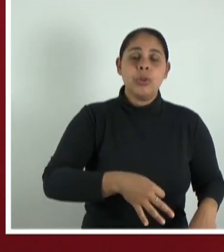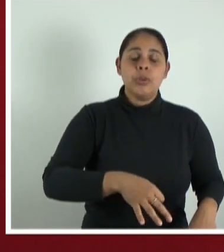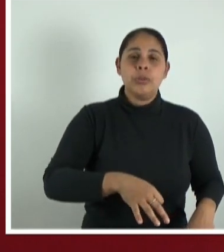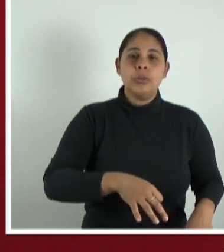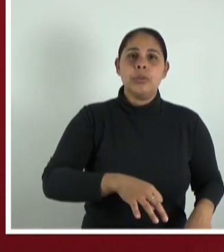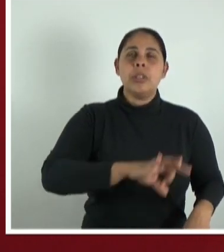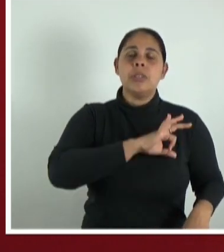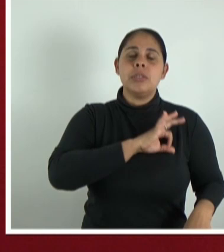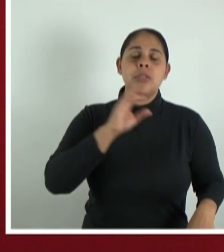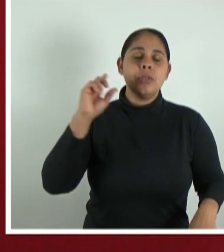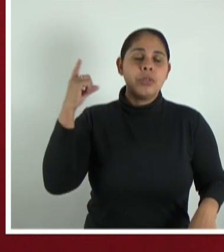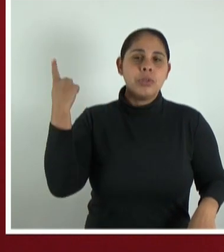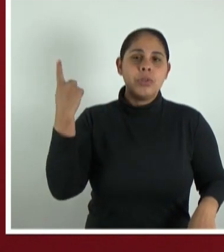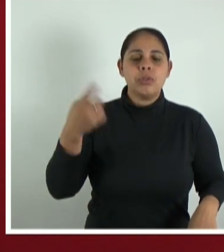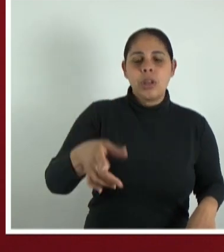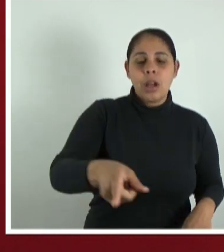como esas redes usadas,